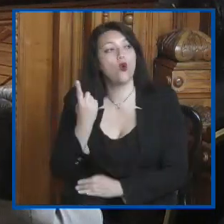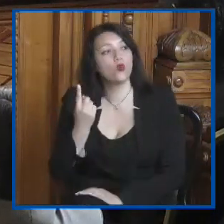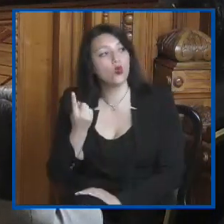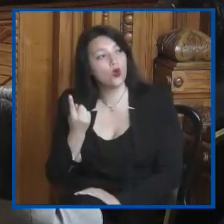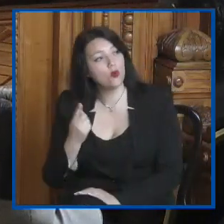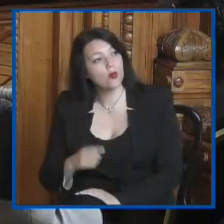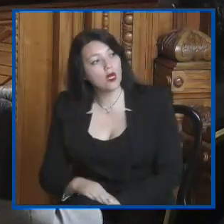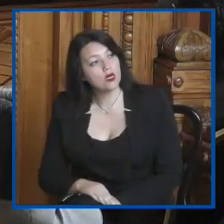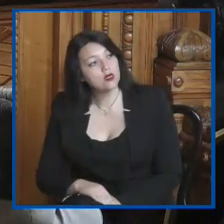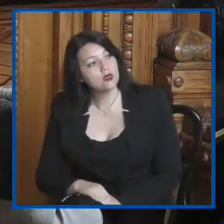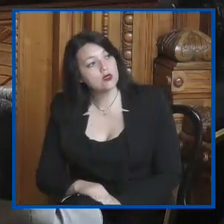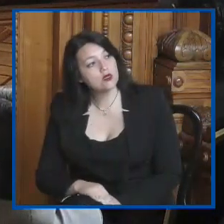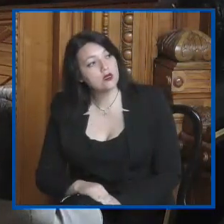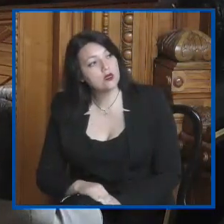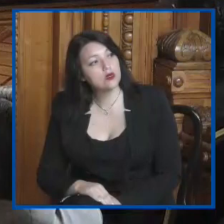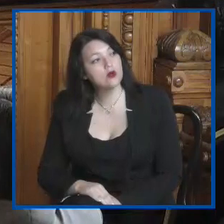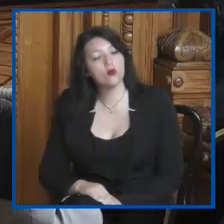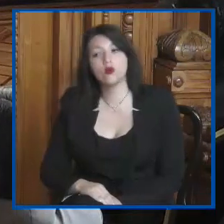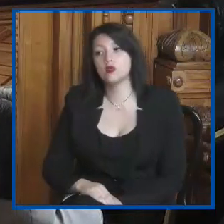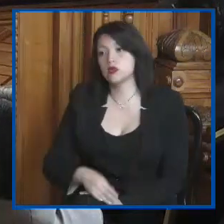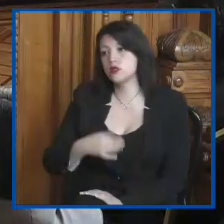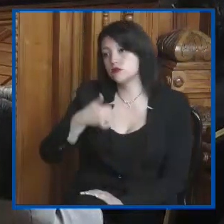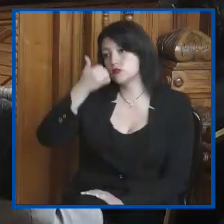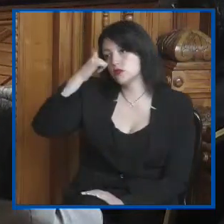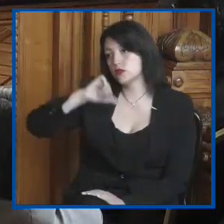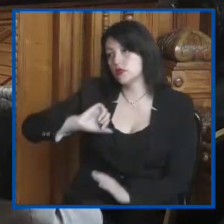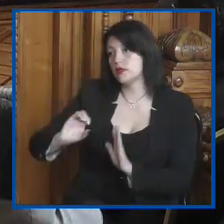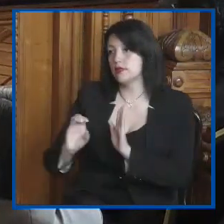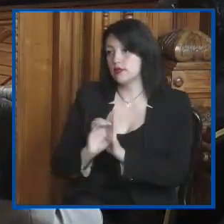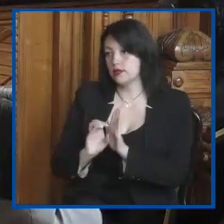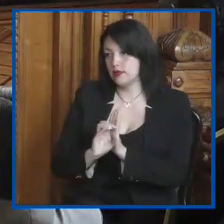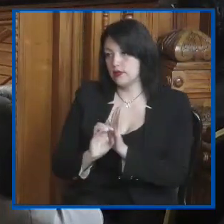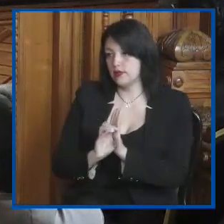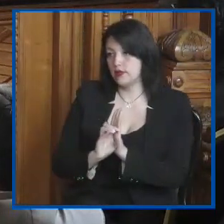constituyente, cuando sancionó la constitución, le dio autonomía